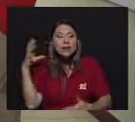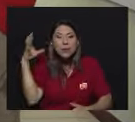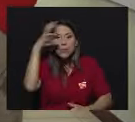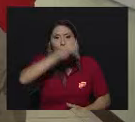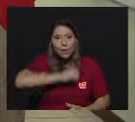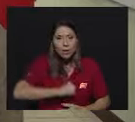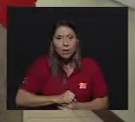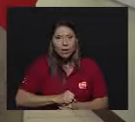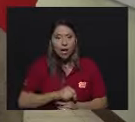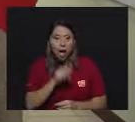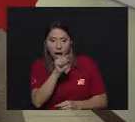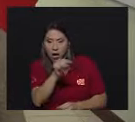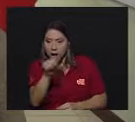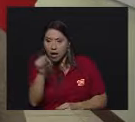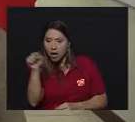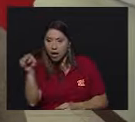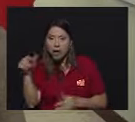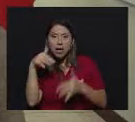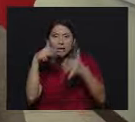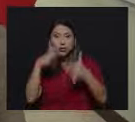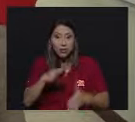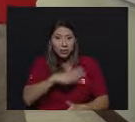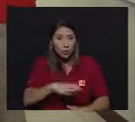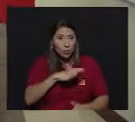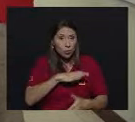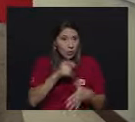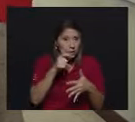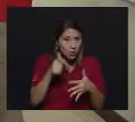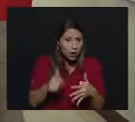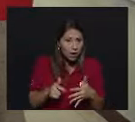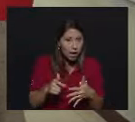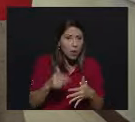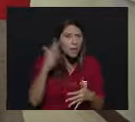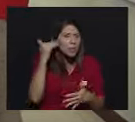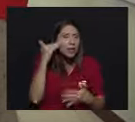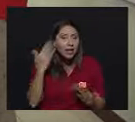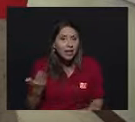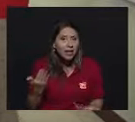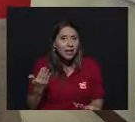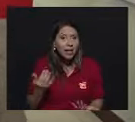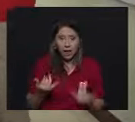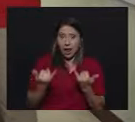¿Por qué el estudiante tiene esos comportamientos? Estamos en la era de la tecnología.